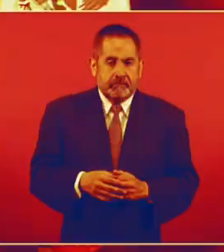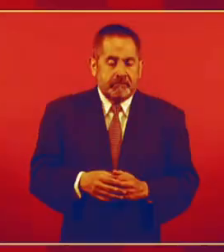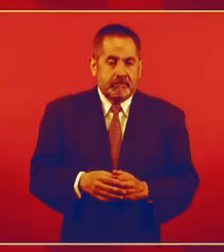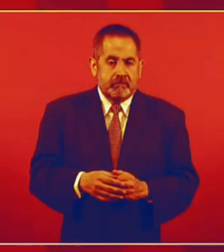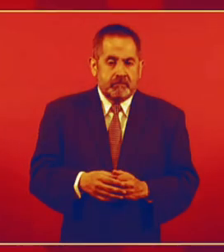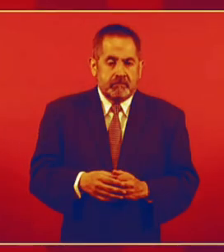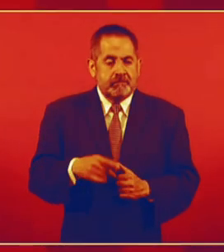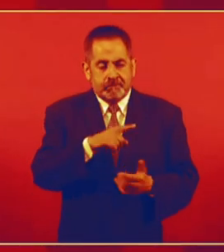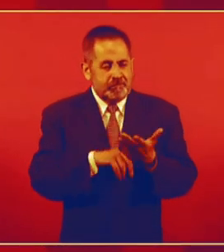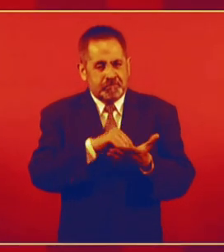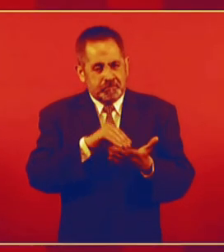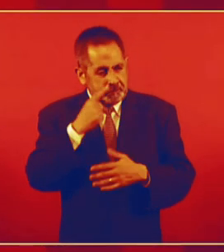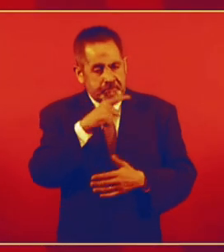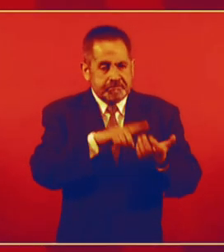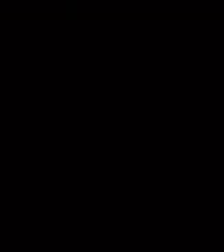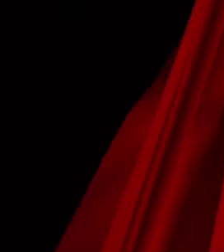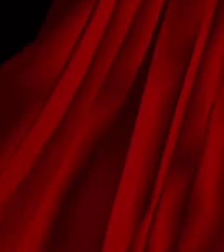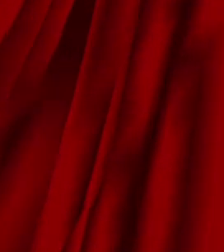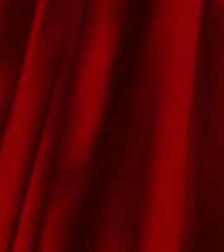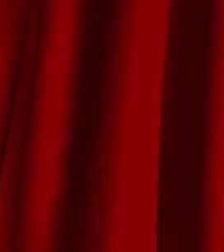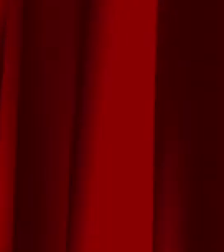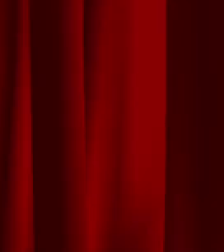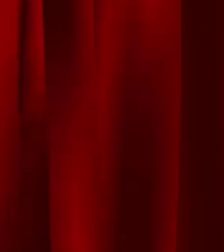corrupción impera la corrupción